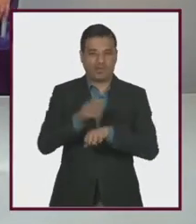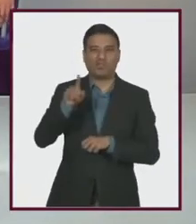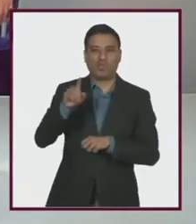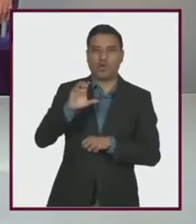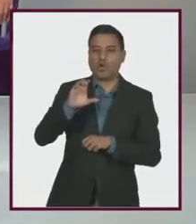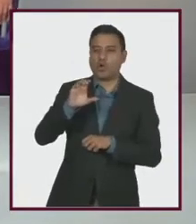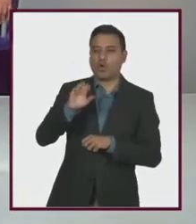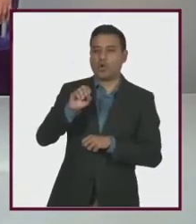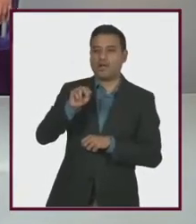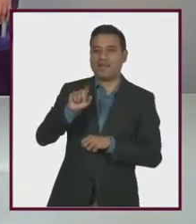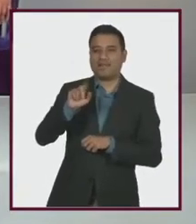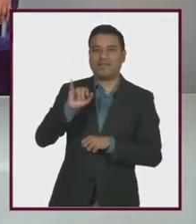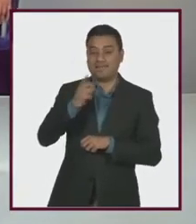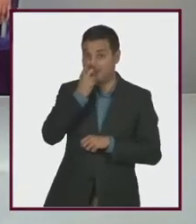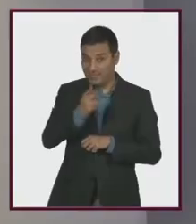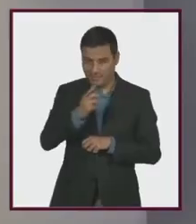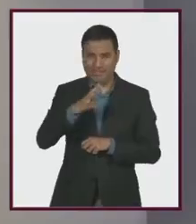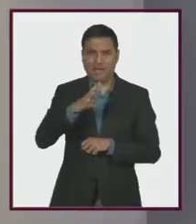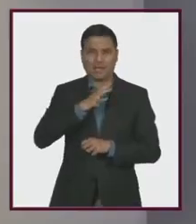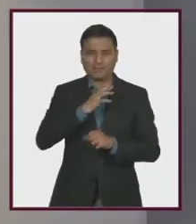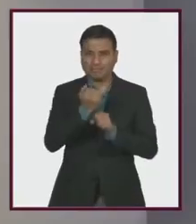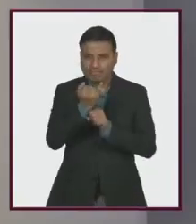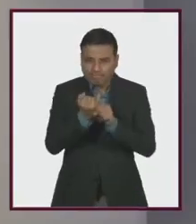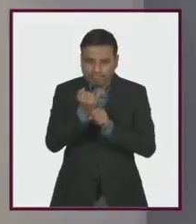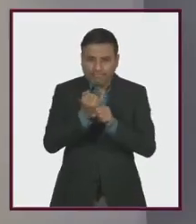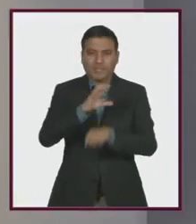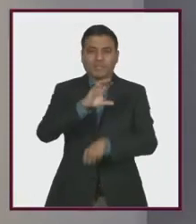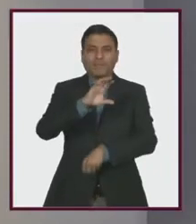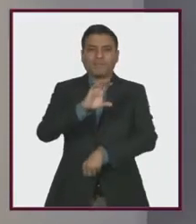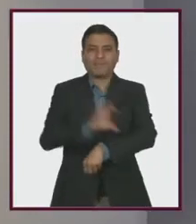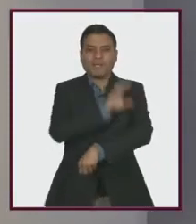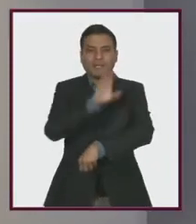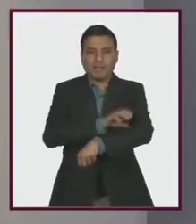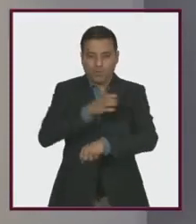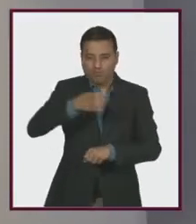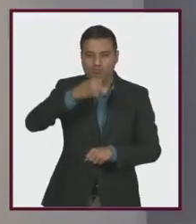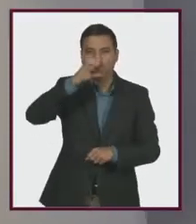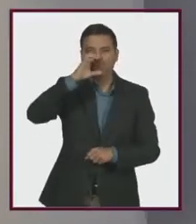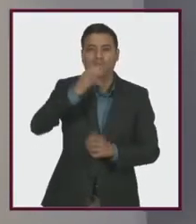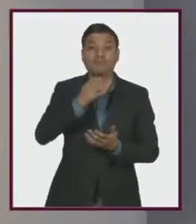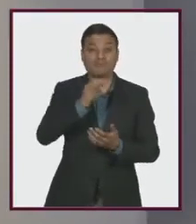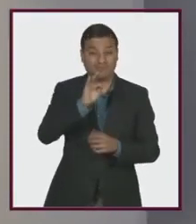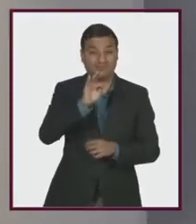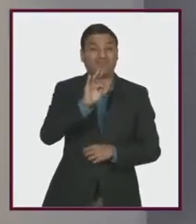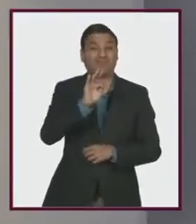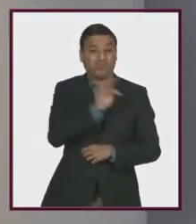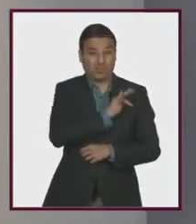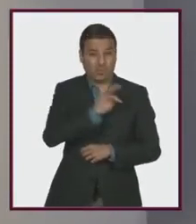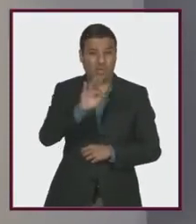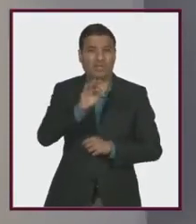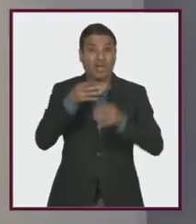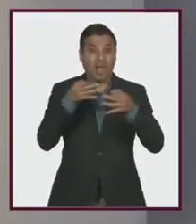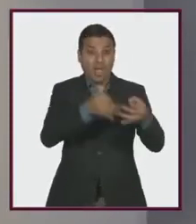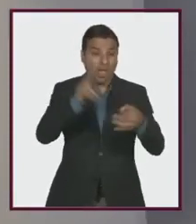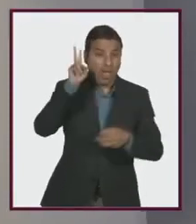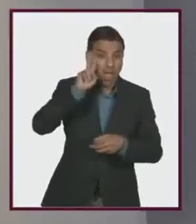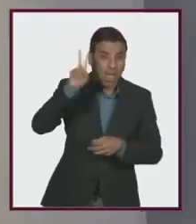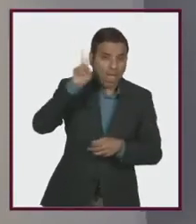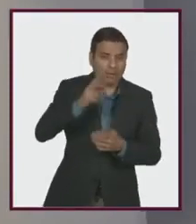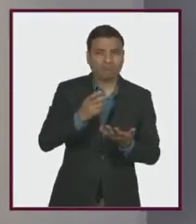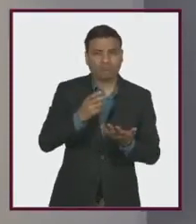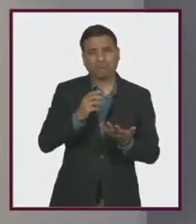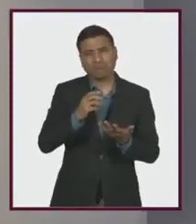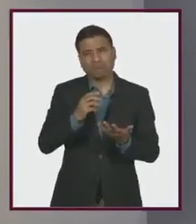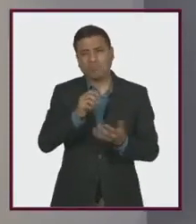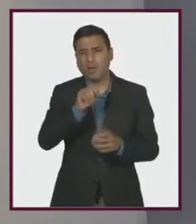estudio sobre bebidas energetizantes. Más allá de que generen dependencia, tienen efectos a la salud importantes y pueden también